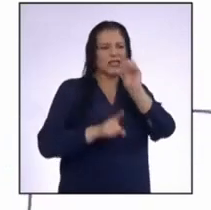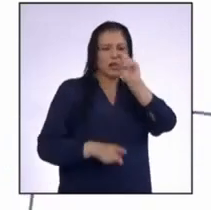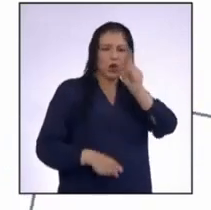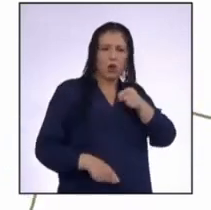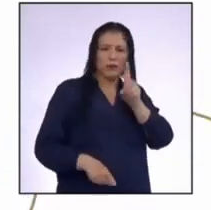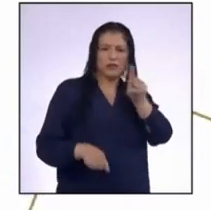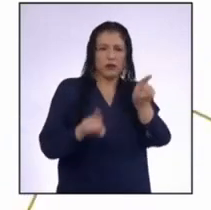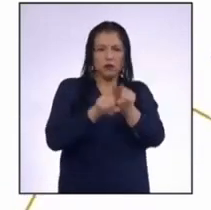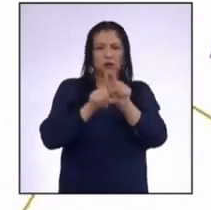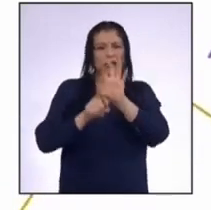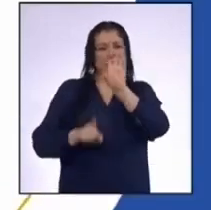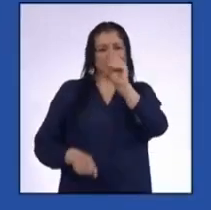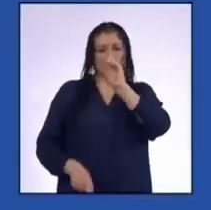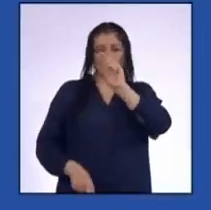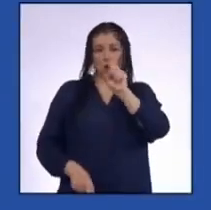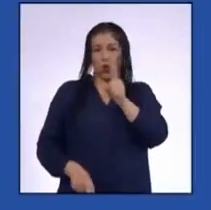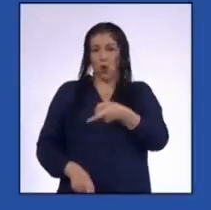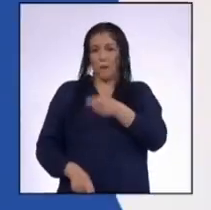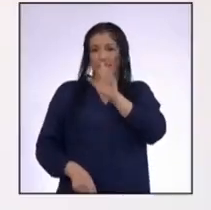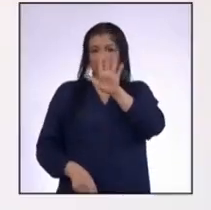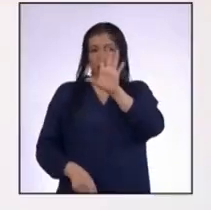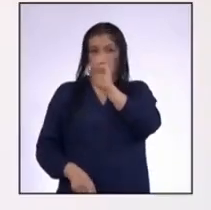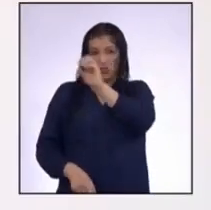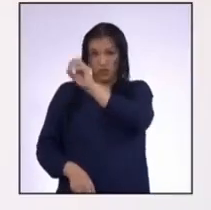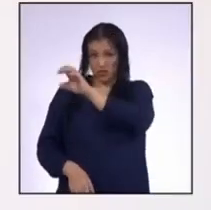qué?